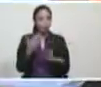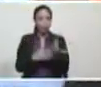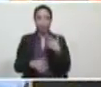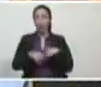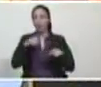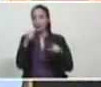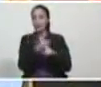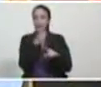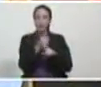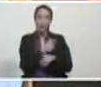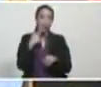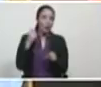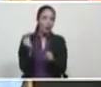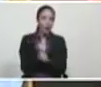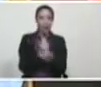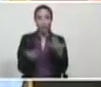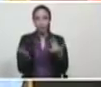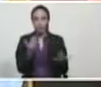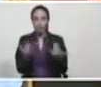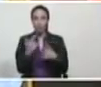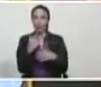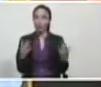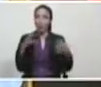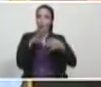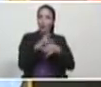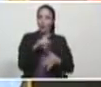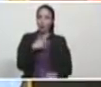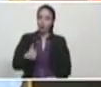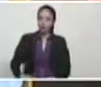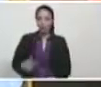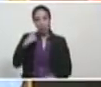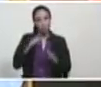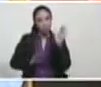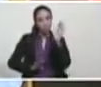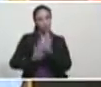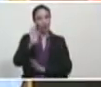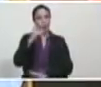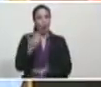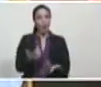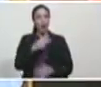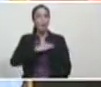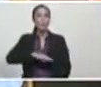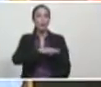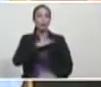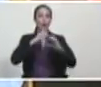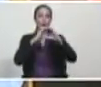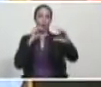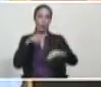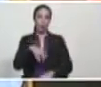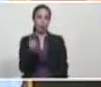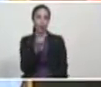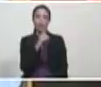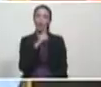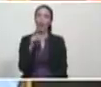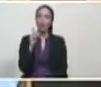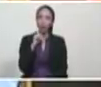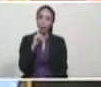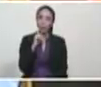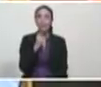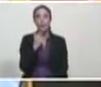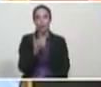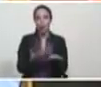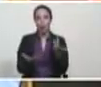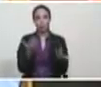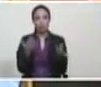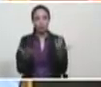capa y espada. Y con esa industria Yutong vamos a salir adelante en la gran misión Transporte Venezuela para mejorar la